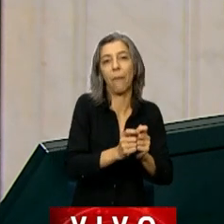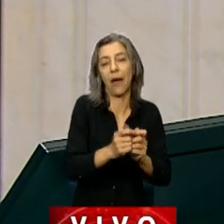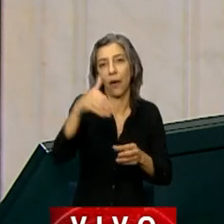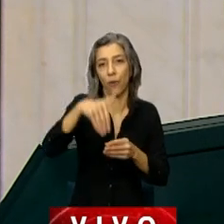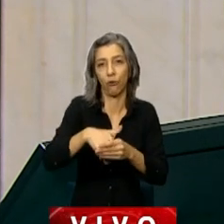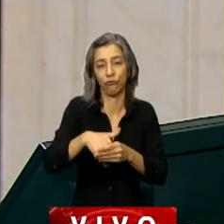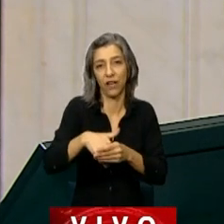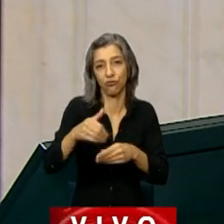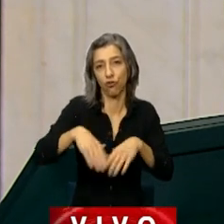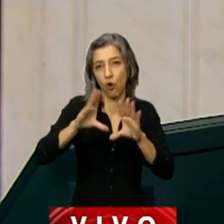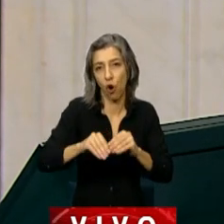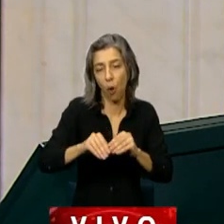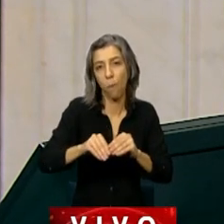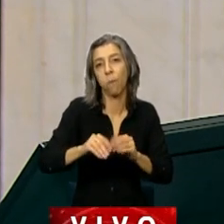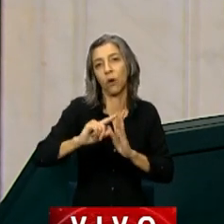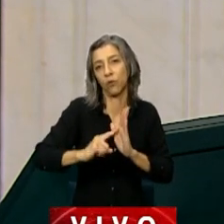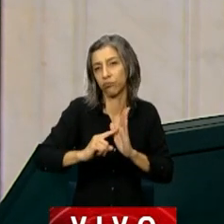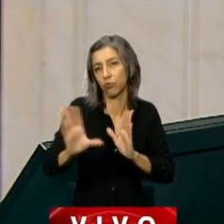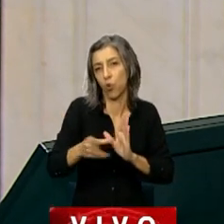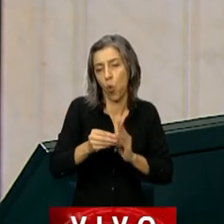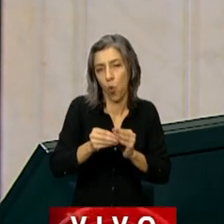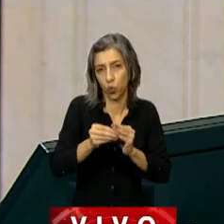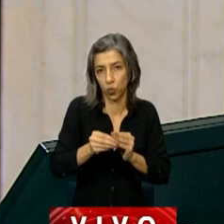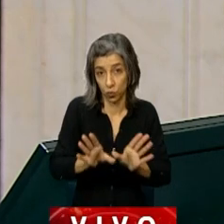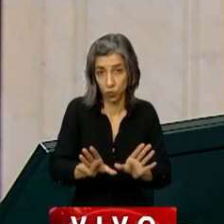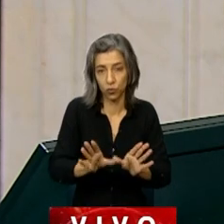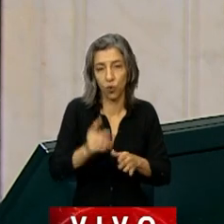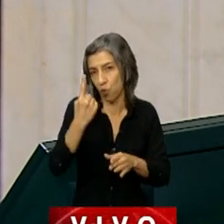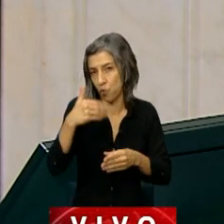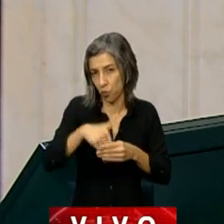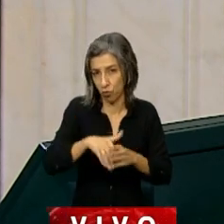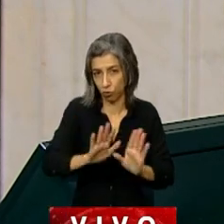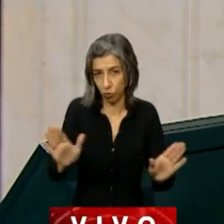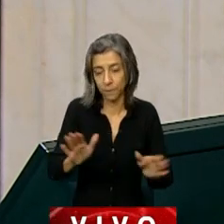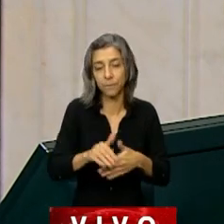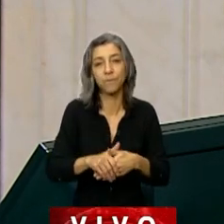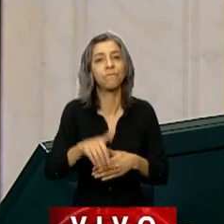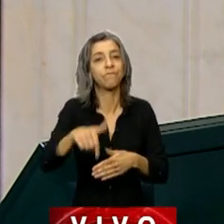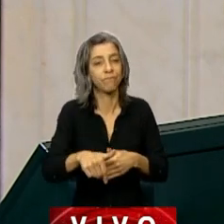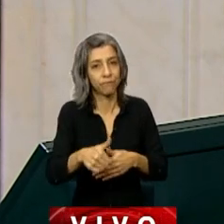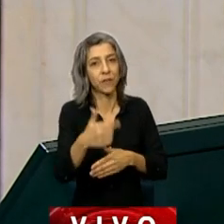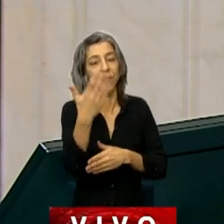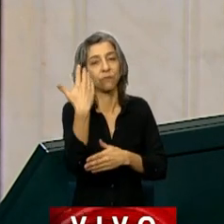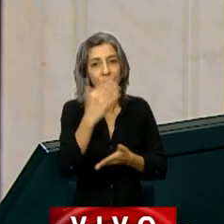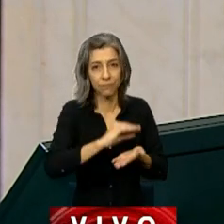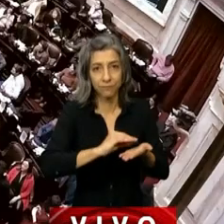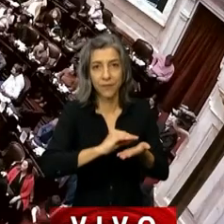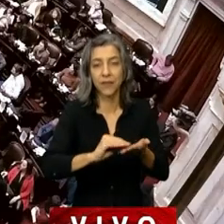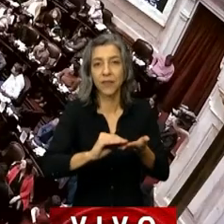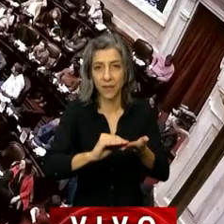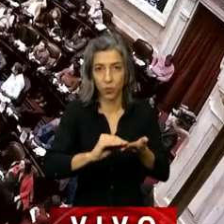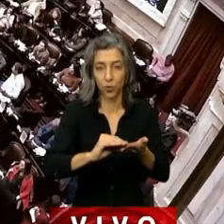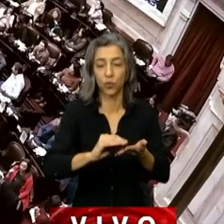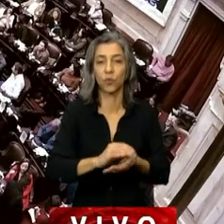en particular en una única votación. En el uso de la palabra, la diputada Rosana Chala.